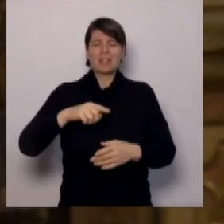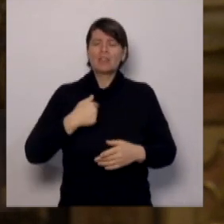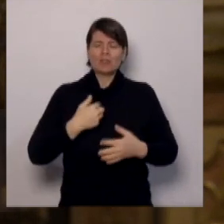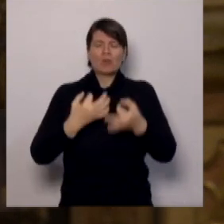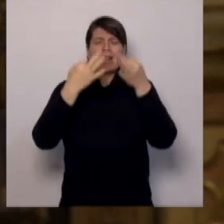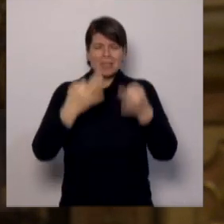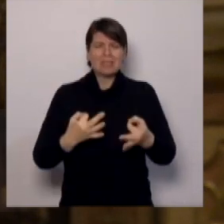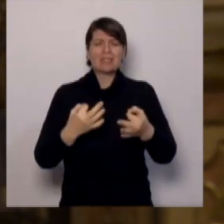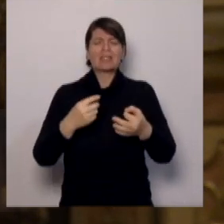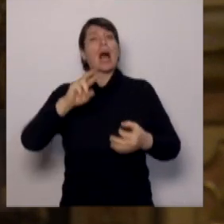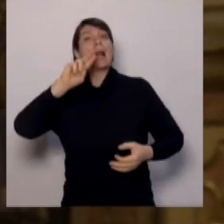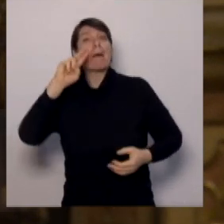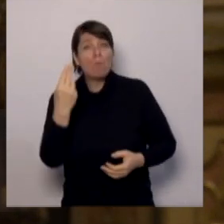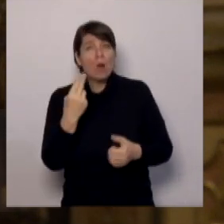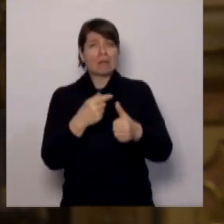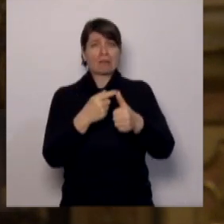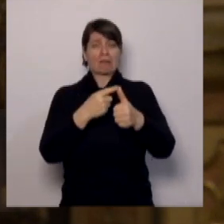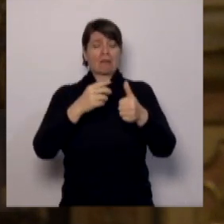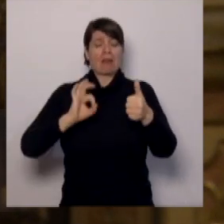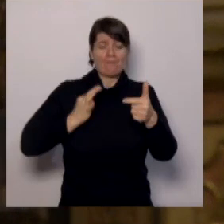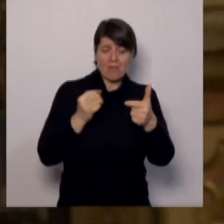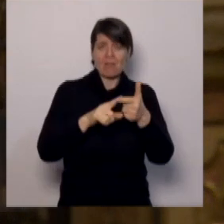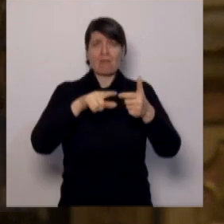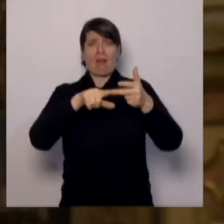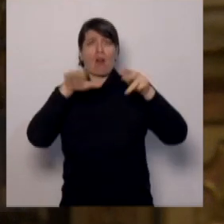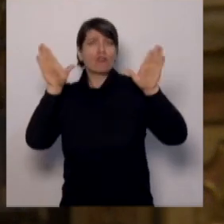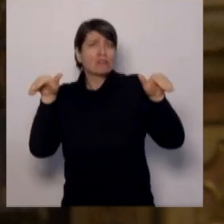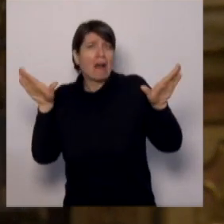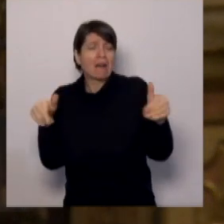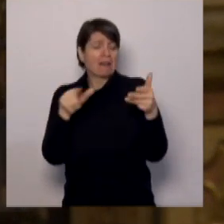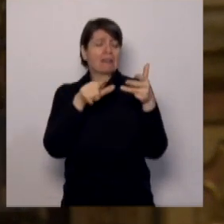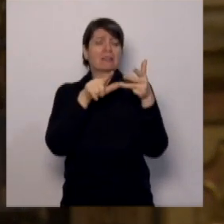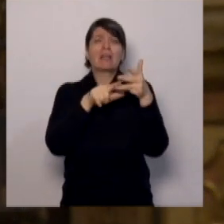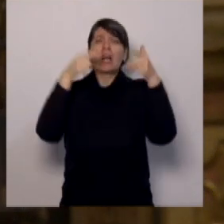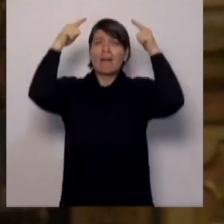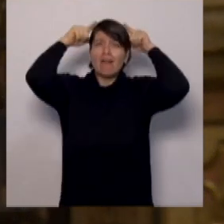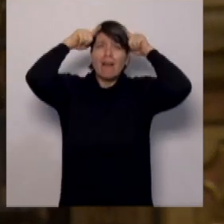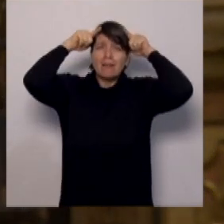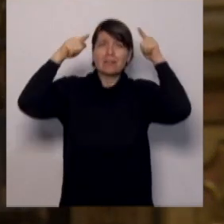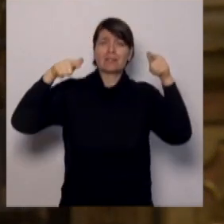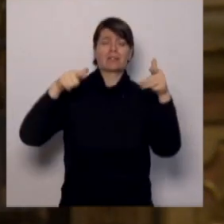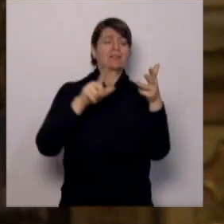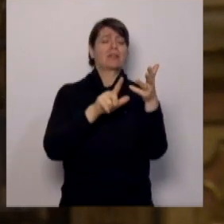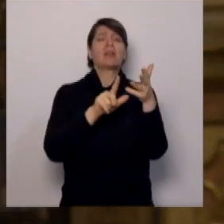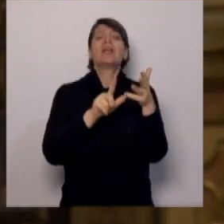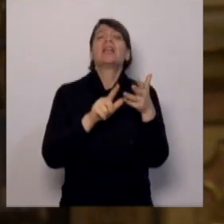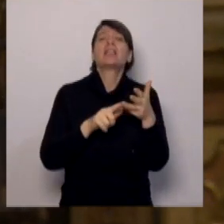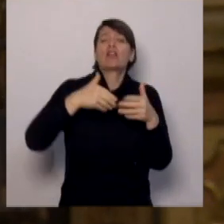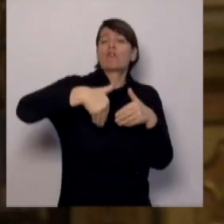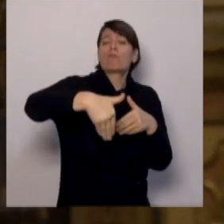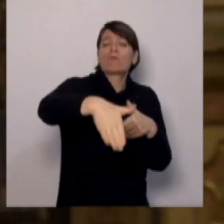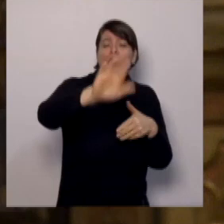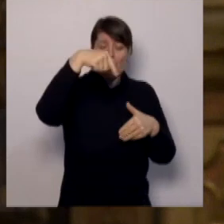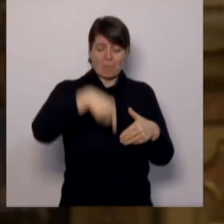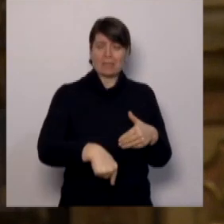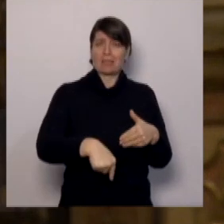Porque tengo la certeza de que ni la muerte ni la vida, ni los ángeles ni los principados, ni lo